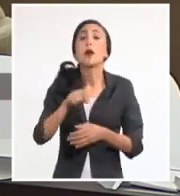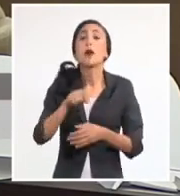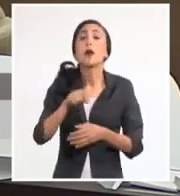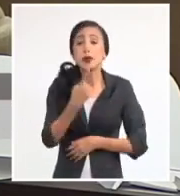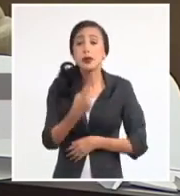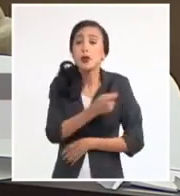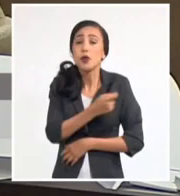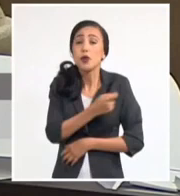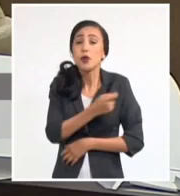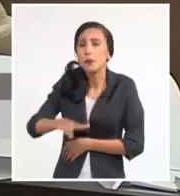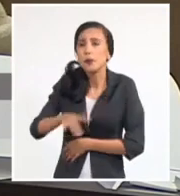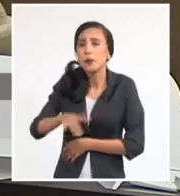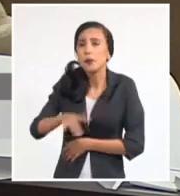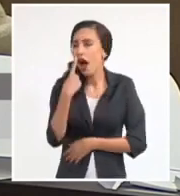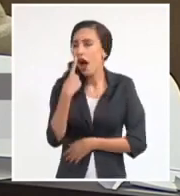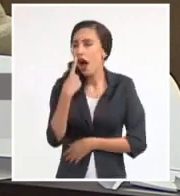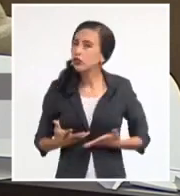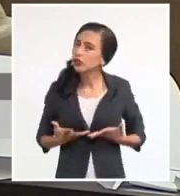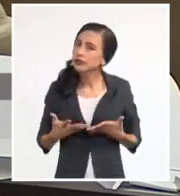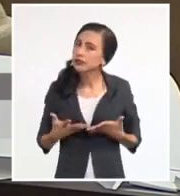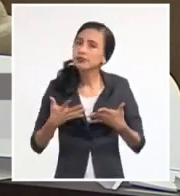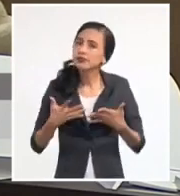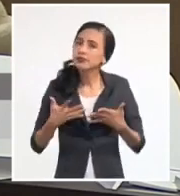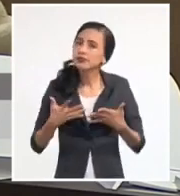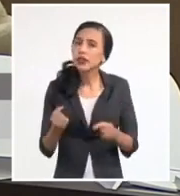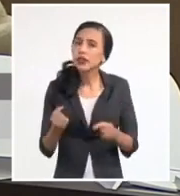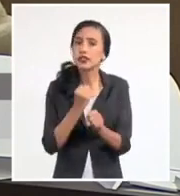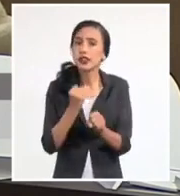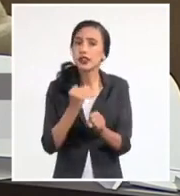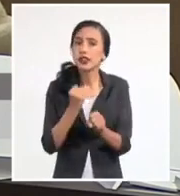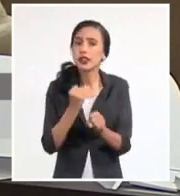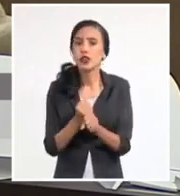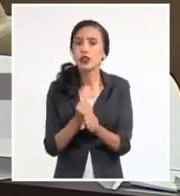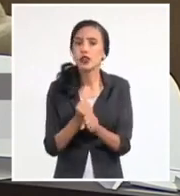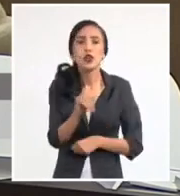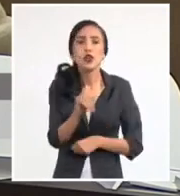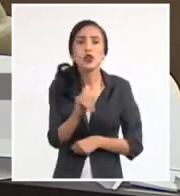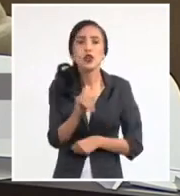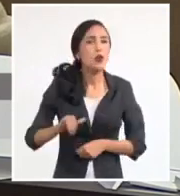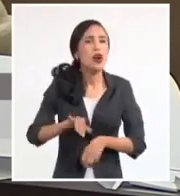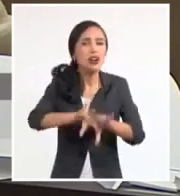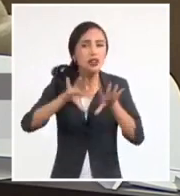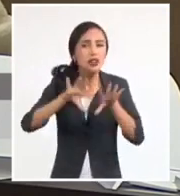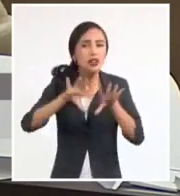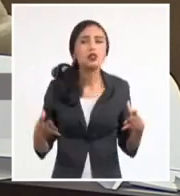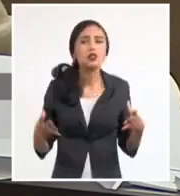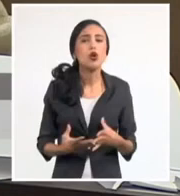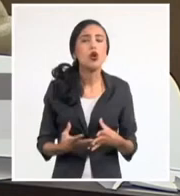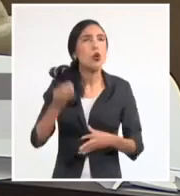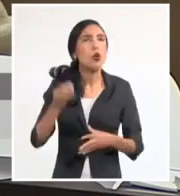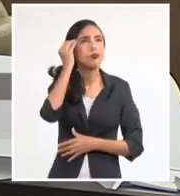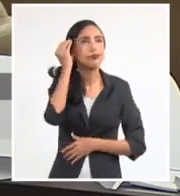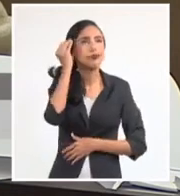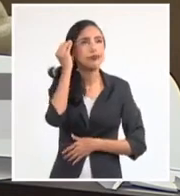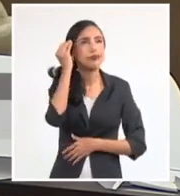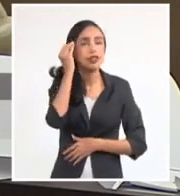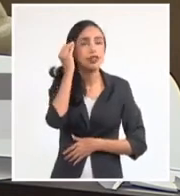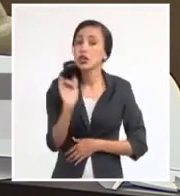la consagración, la dedicación y también toda la conjunción de saberes y